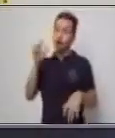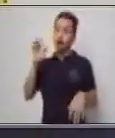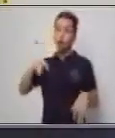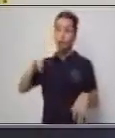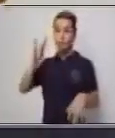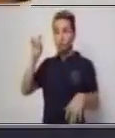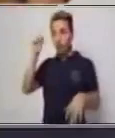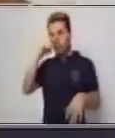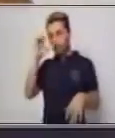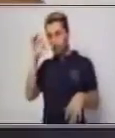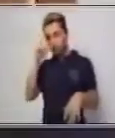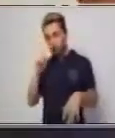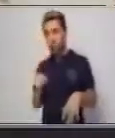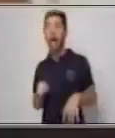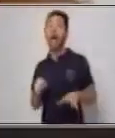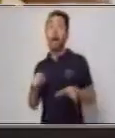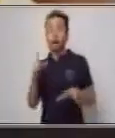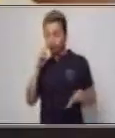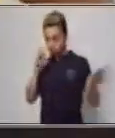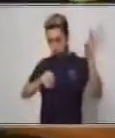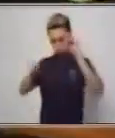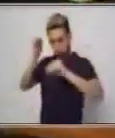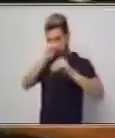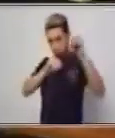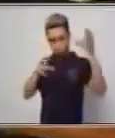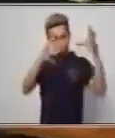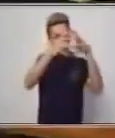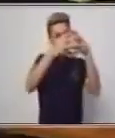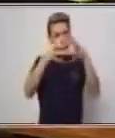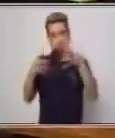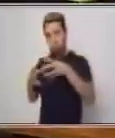cuenta de algo, ya a la hora de organizar los conjuntos.